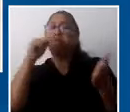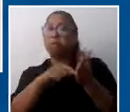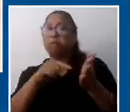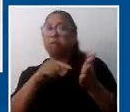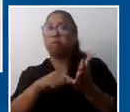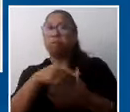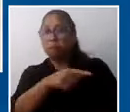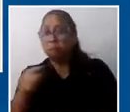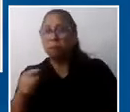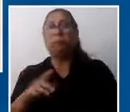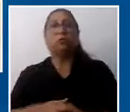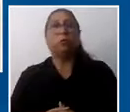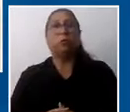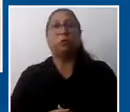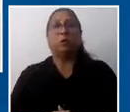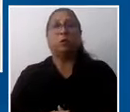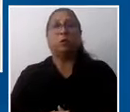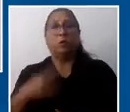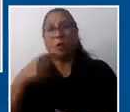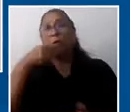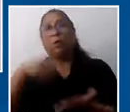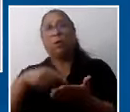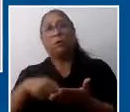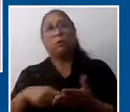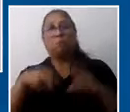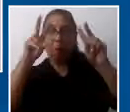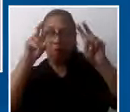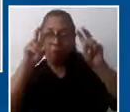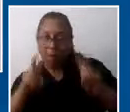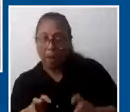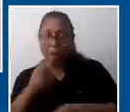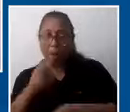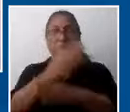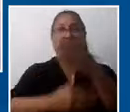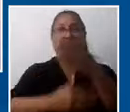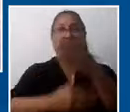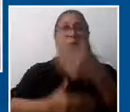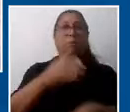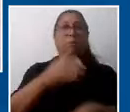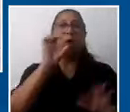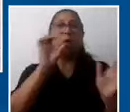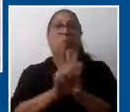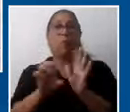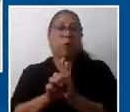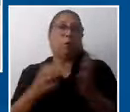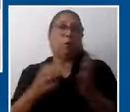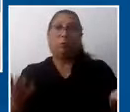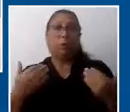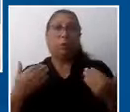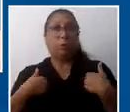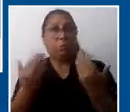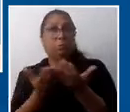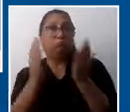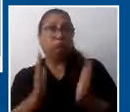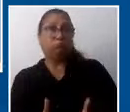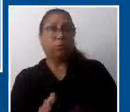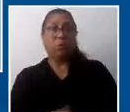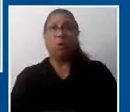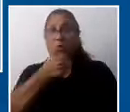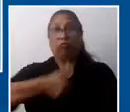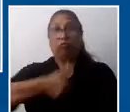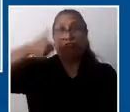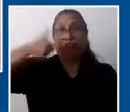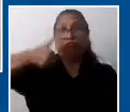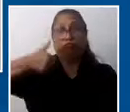de, en este caso, las tipologías de discapacidad, por ejemplo, que presenten los estudiantes y los directores de las